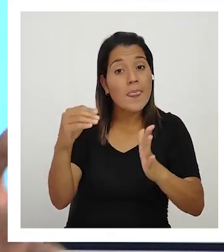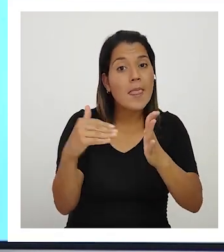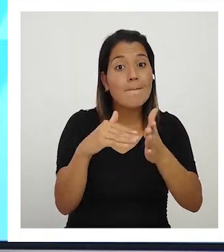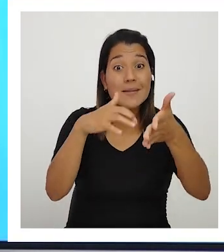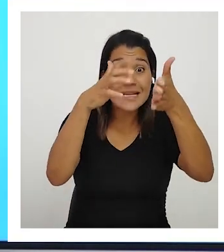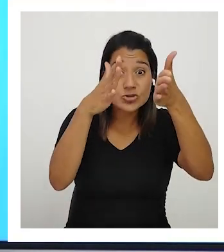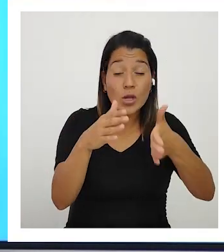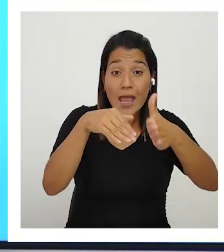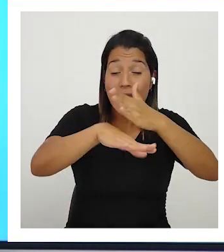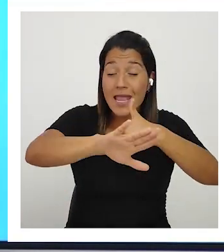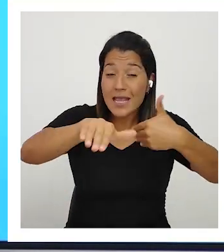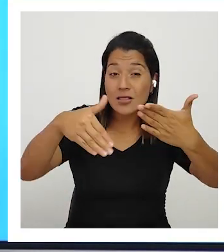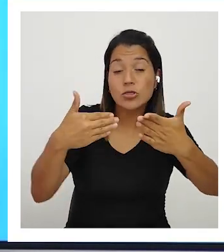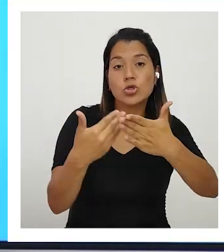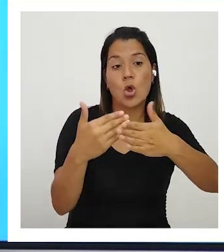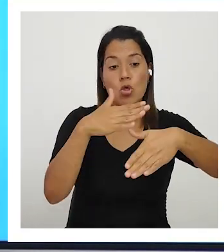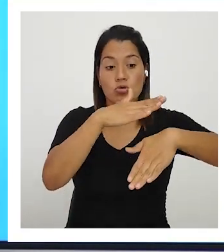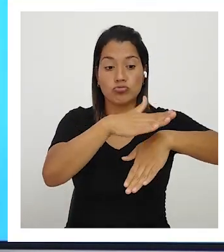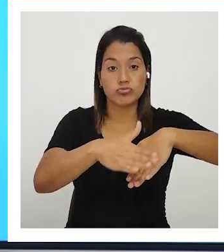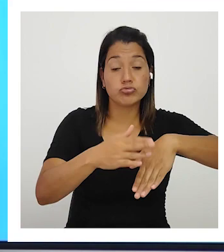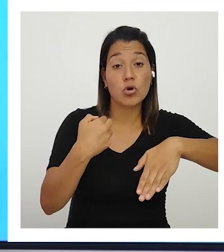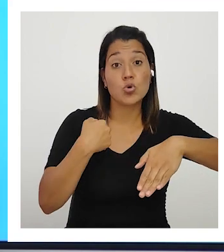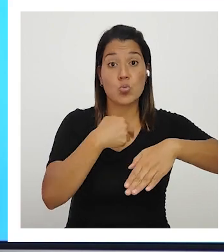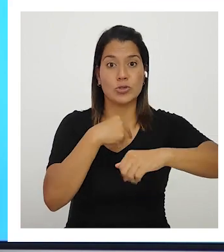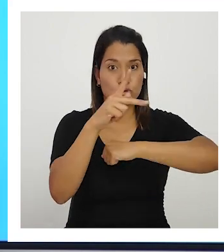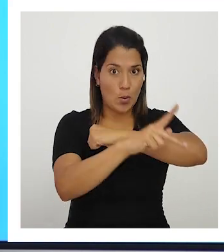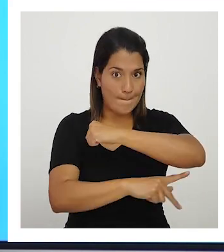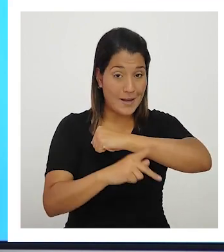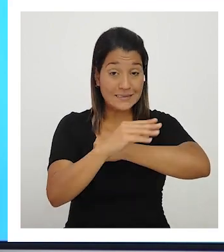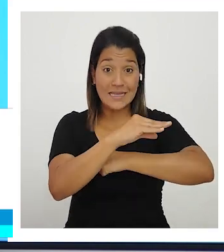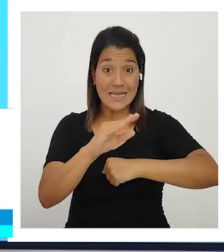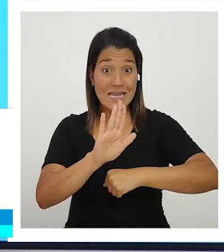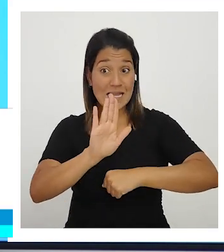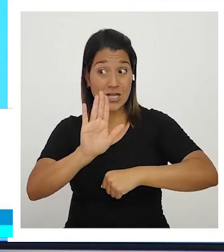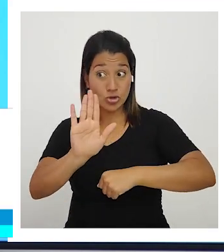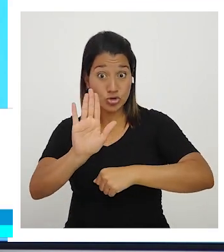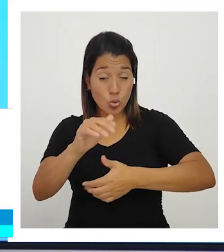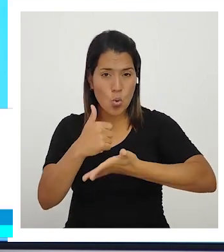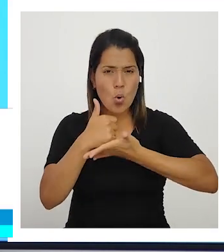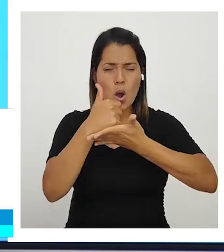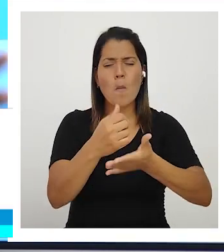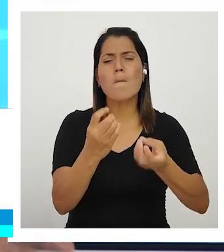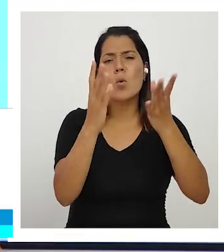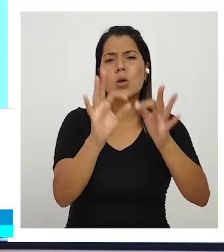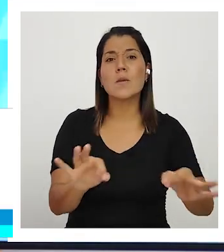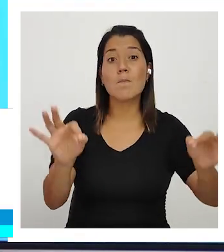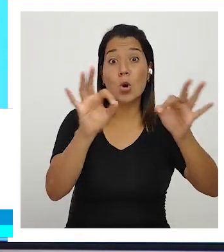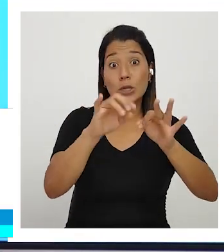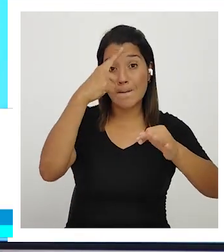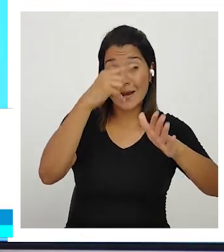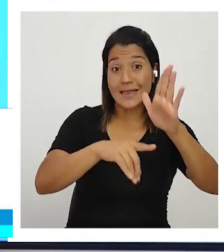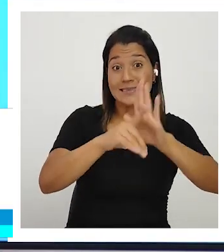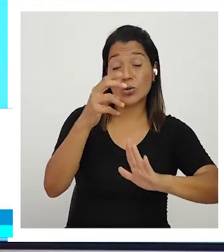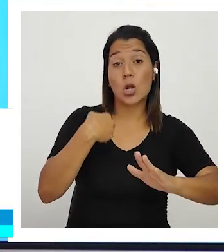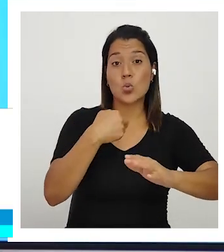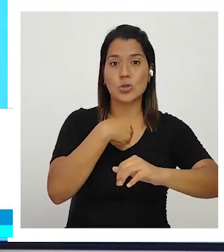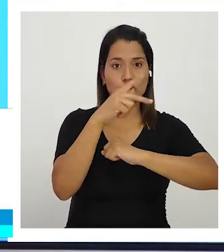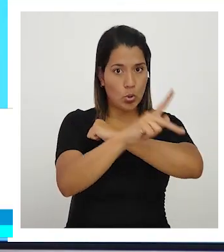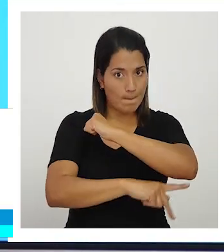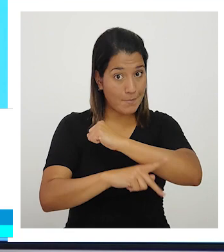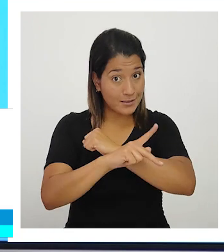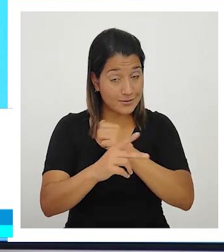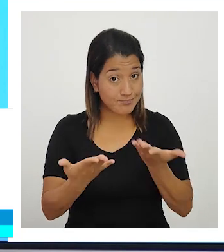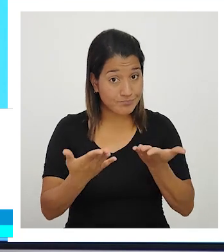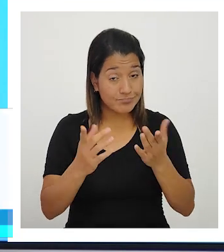todo el territorio nacional y que su aporte es fundamental para el desarrollo de este país. Así es que si